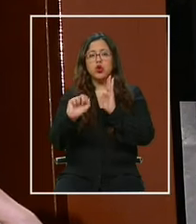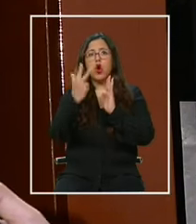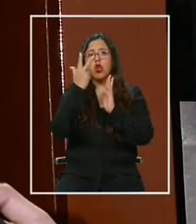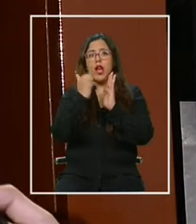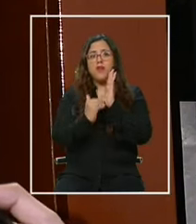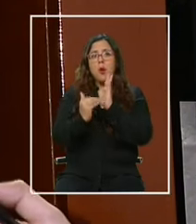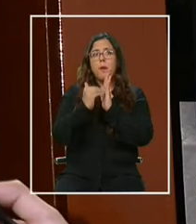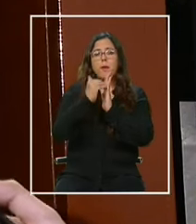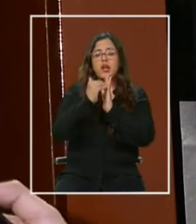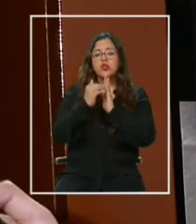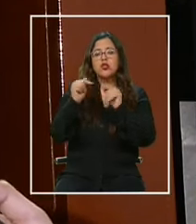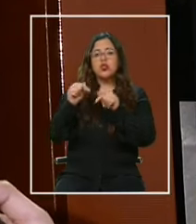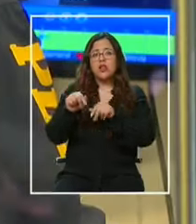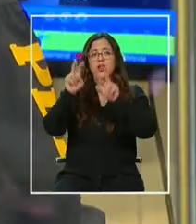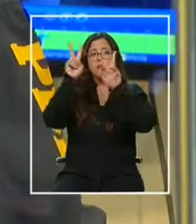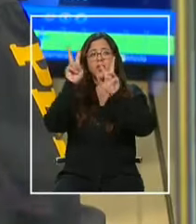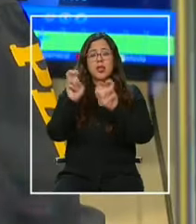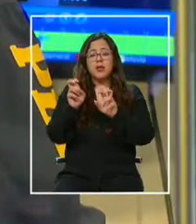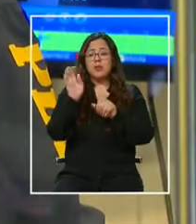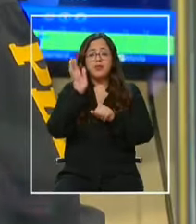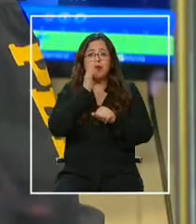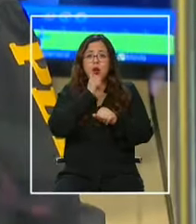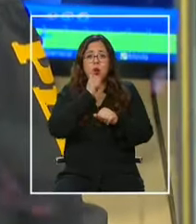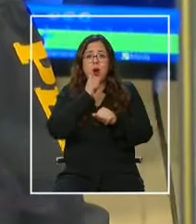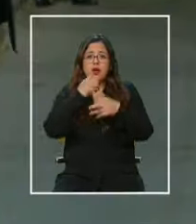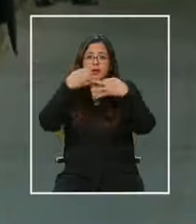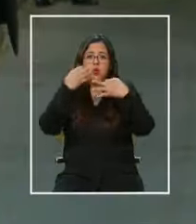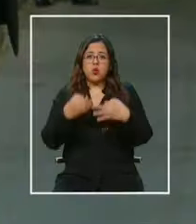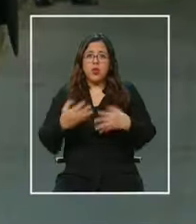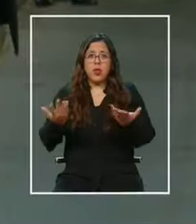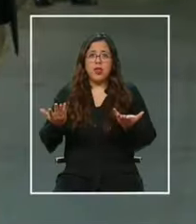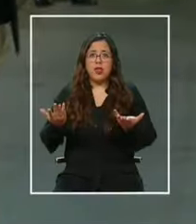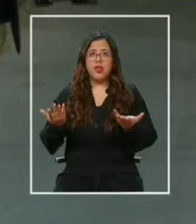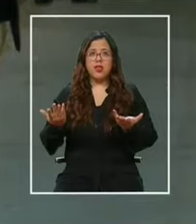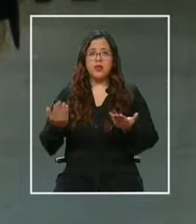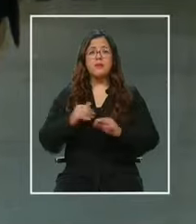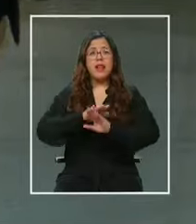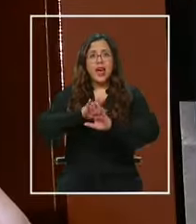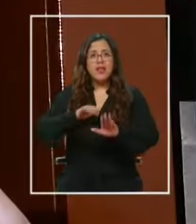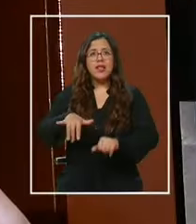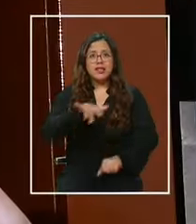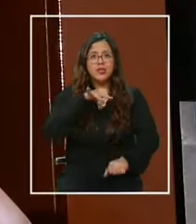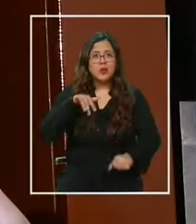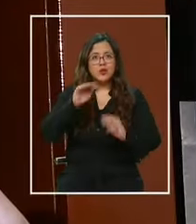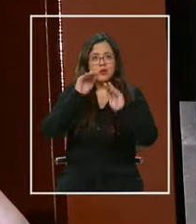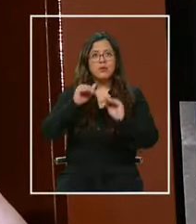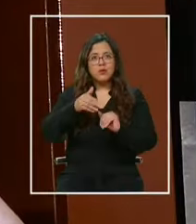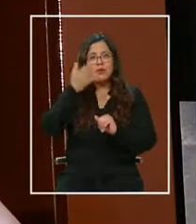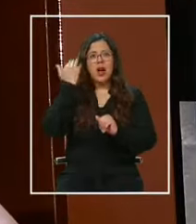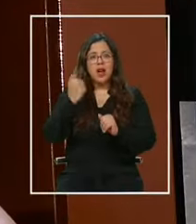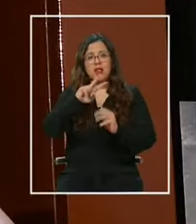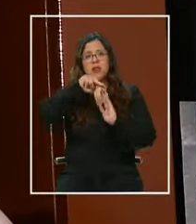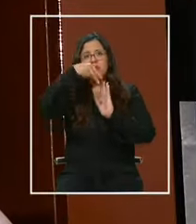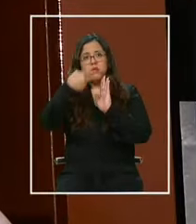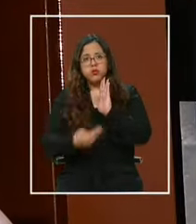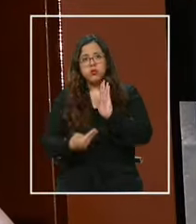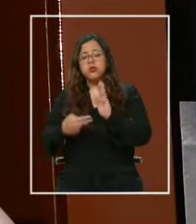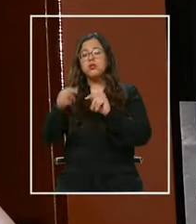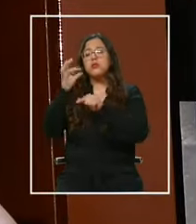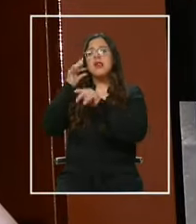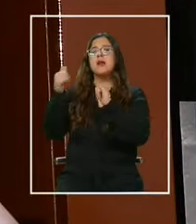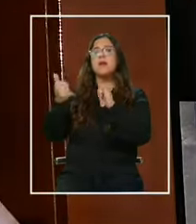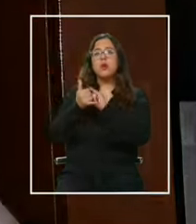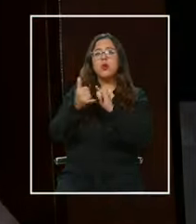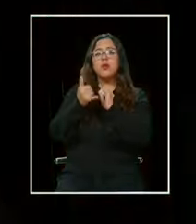lo demás las medidas necesarias para evitar lo que lamentablemente ocurrió. Según tenemos entendido, por WhatsApp ella